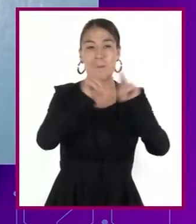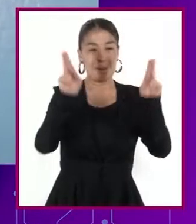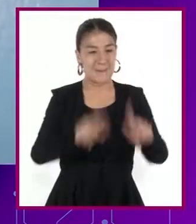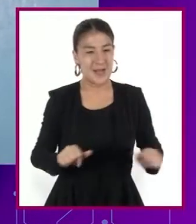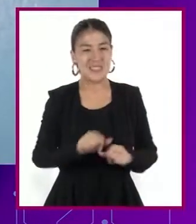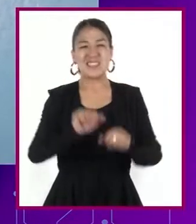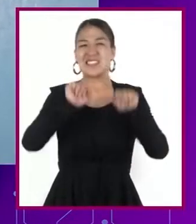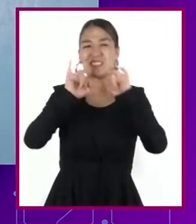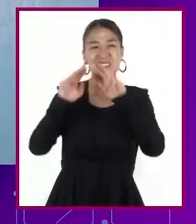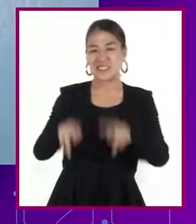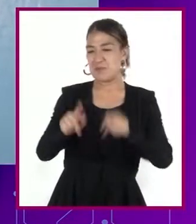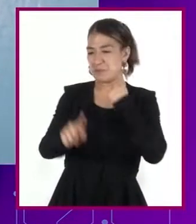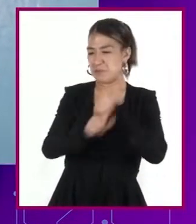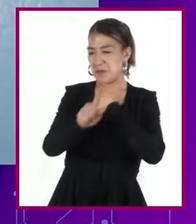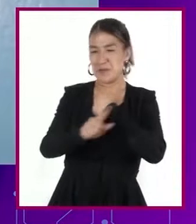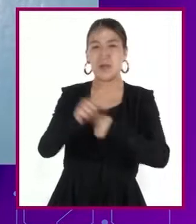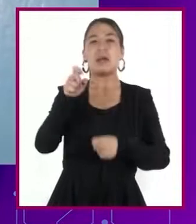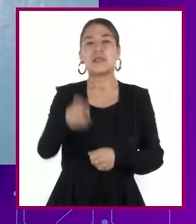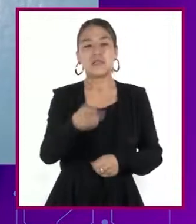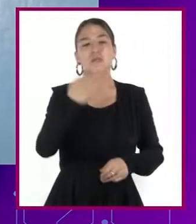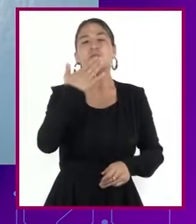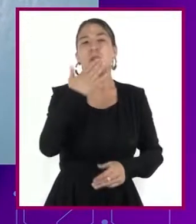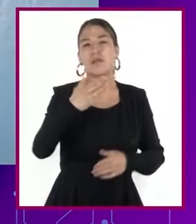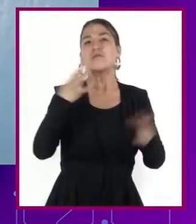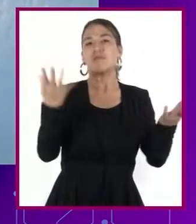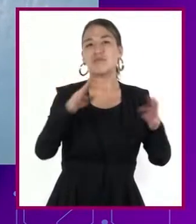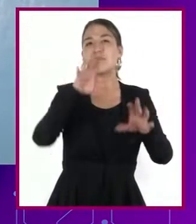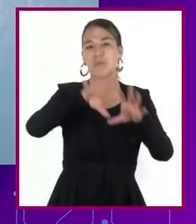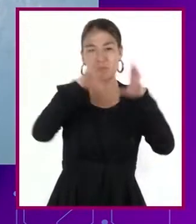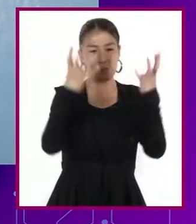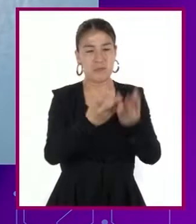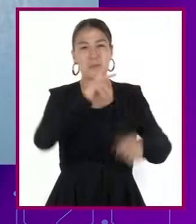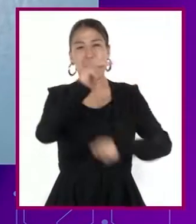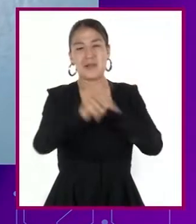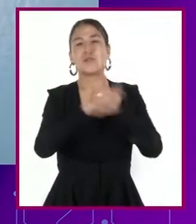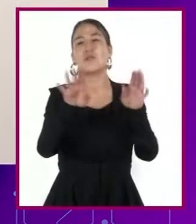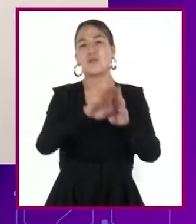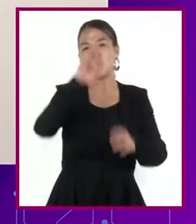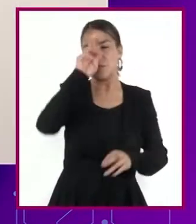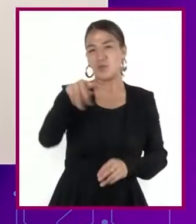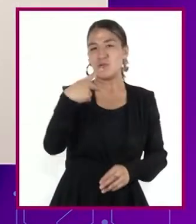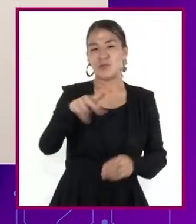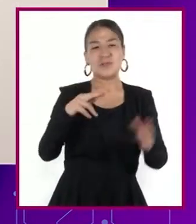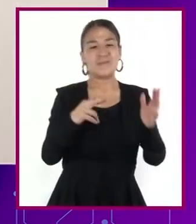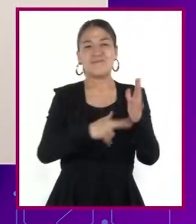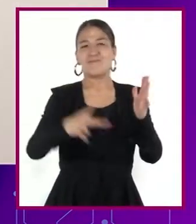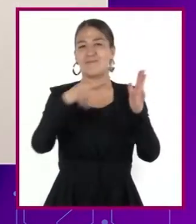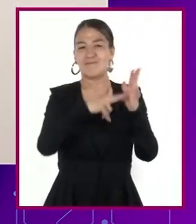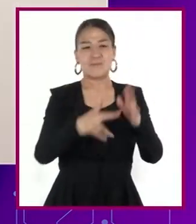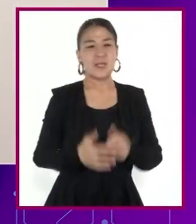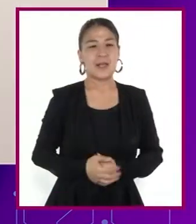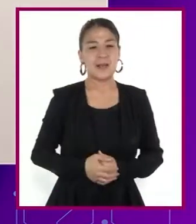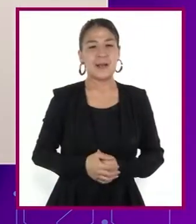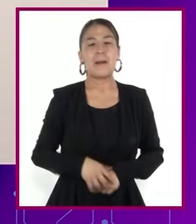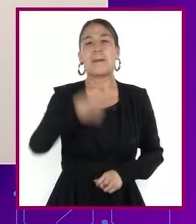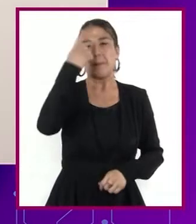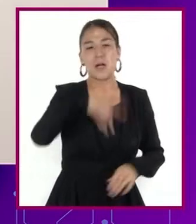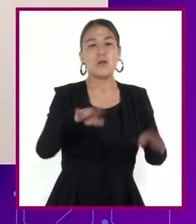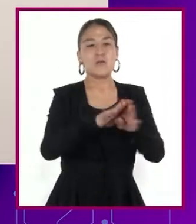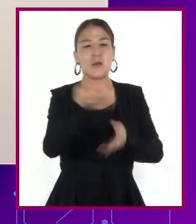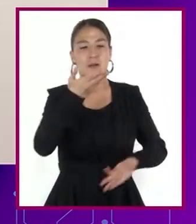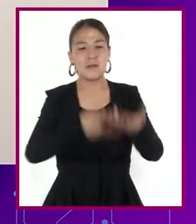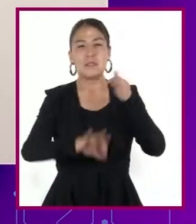violencia es una forma de unirse como países y respetar su cultura. Porque para conseguir y otorgar un trato